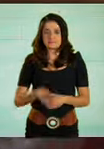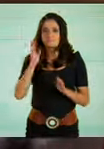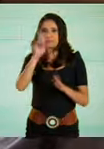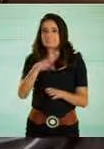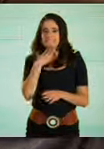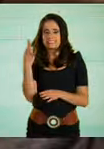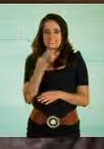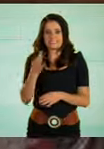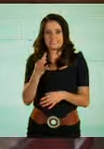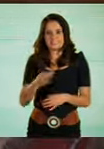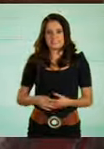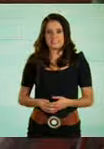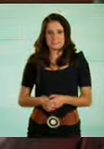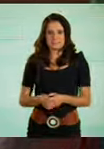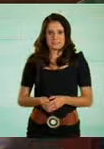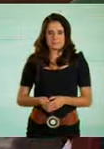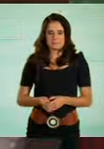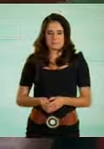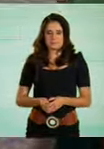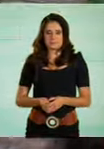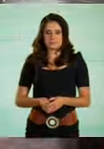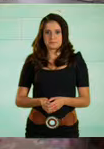Qué rico.